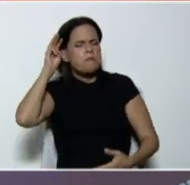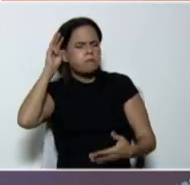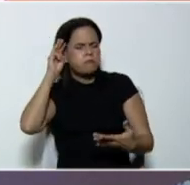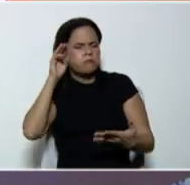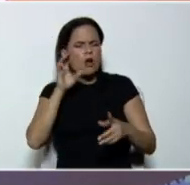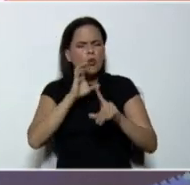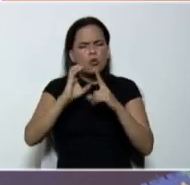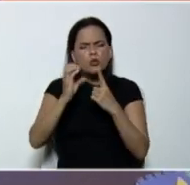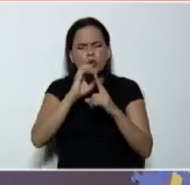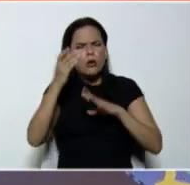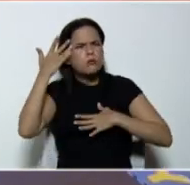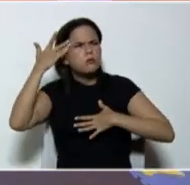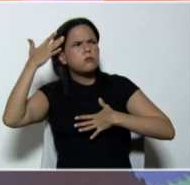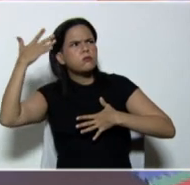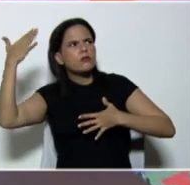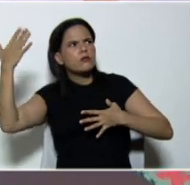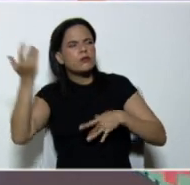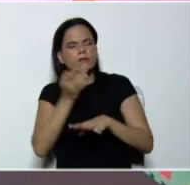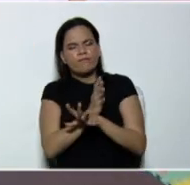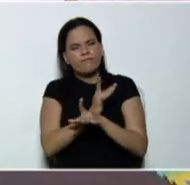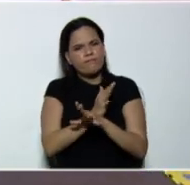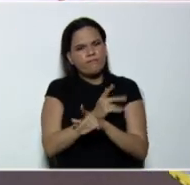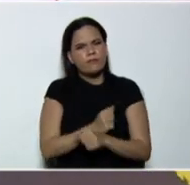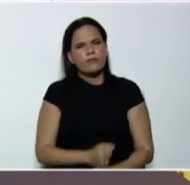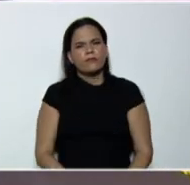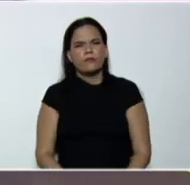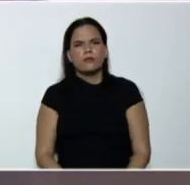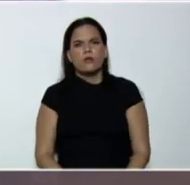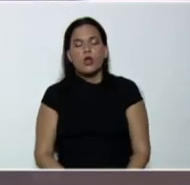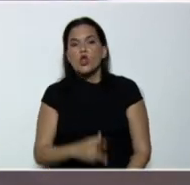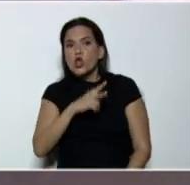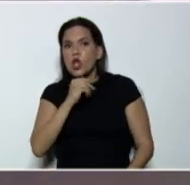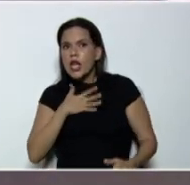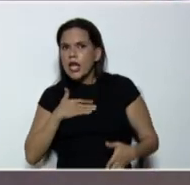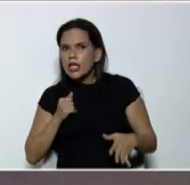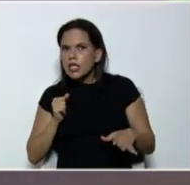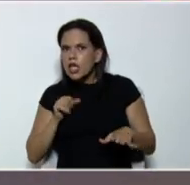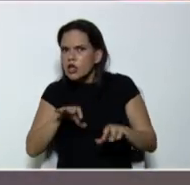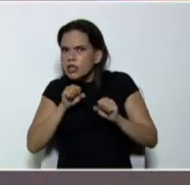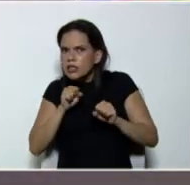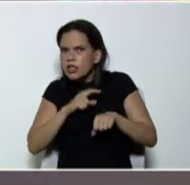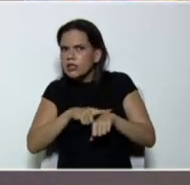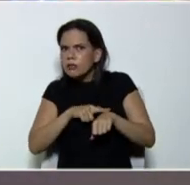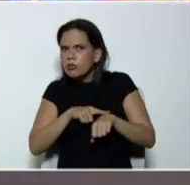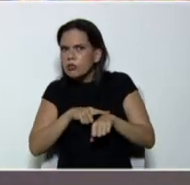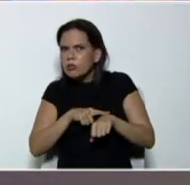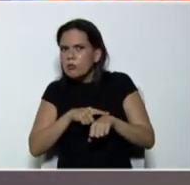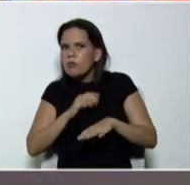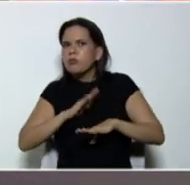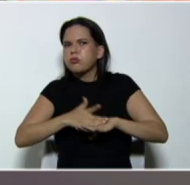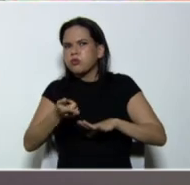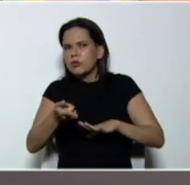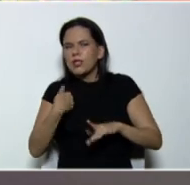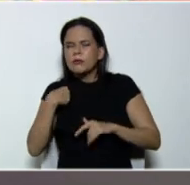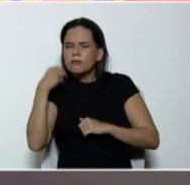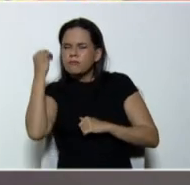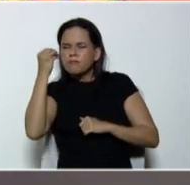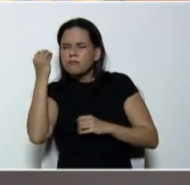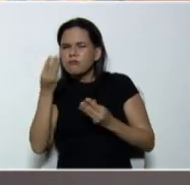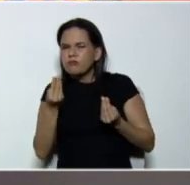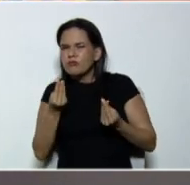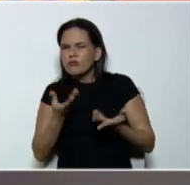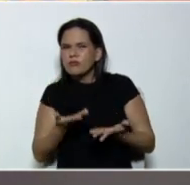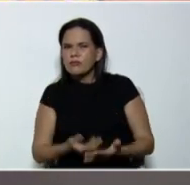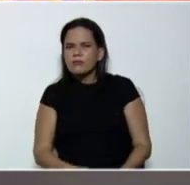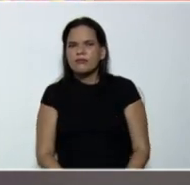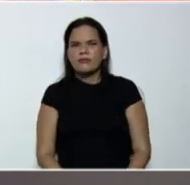creatividad, de lo lúdico y lo dinámico. No les quiero quitar tiempo con nuestras maestras porque sé que las han extrañado muchísimo, pero